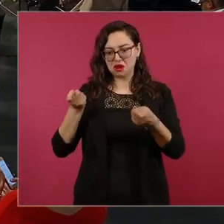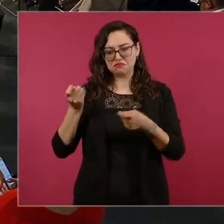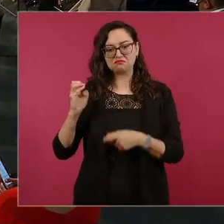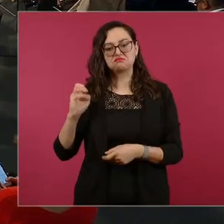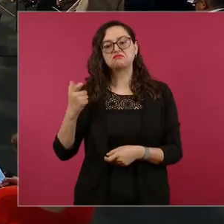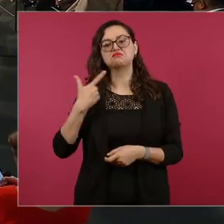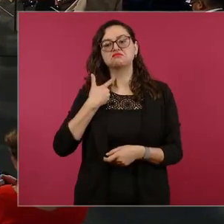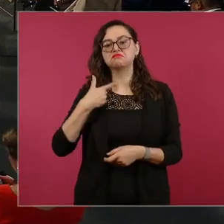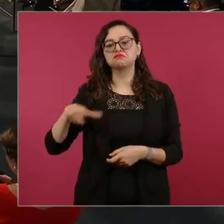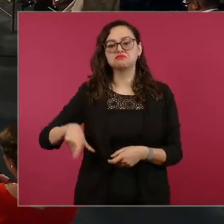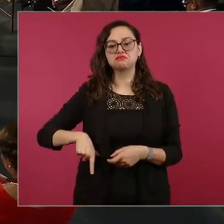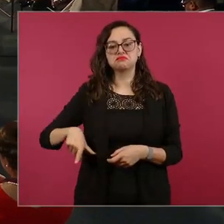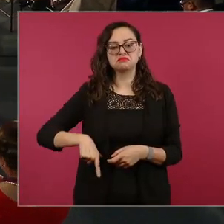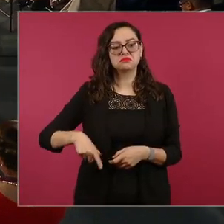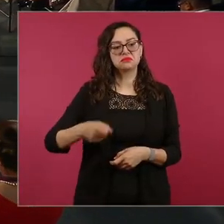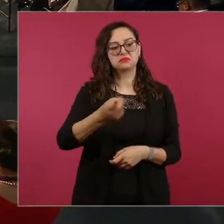gobierno,